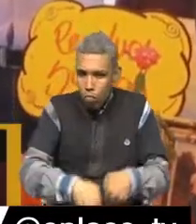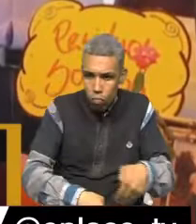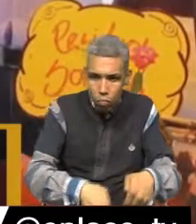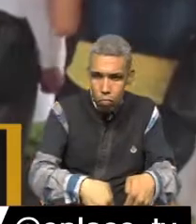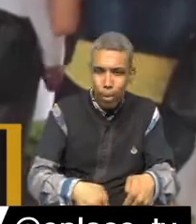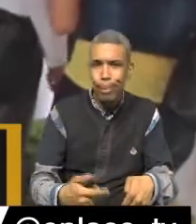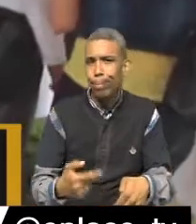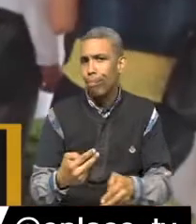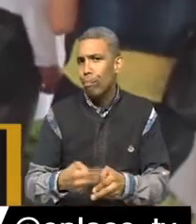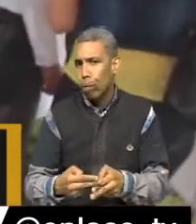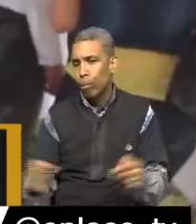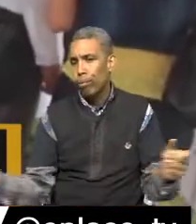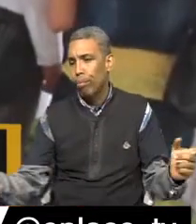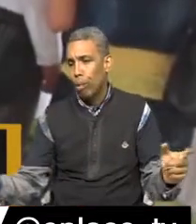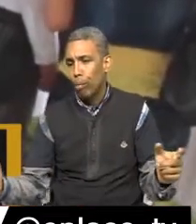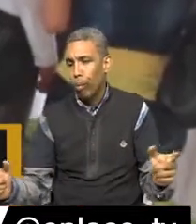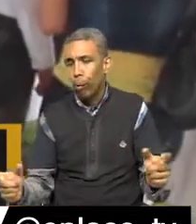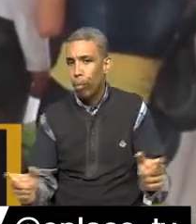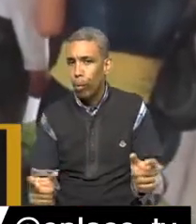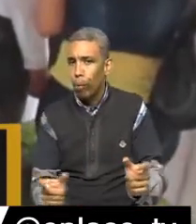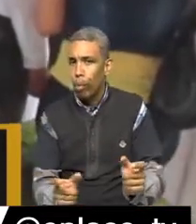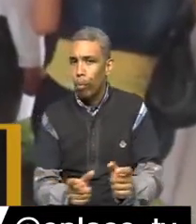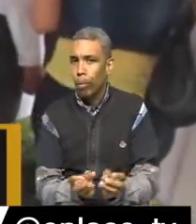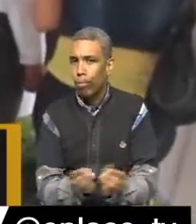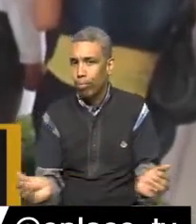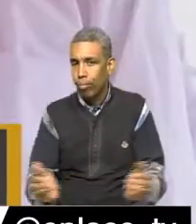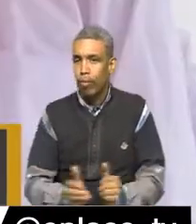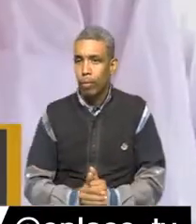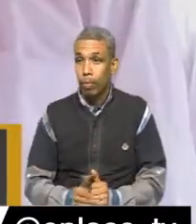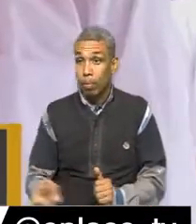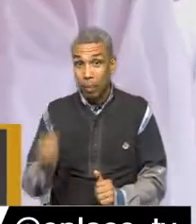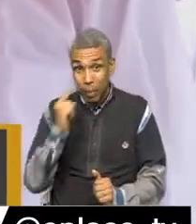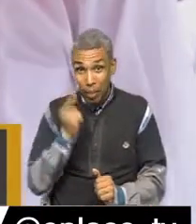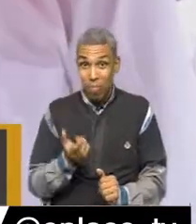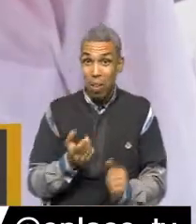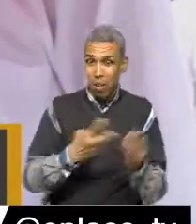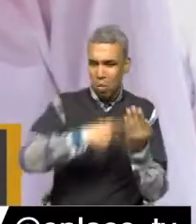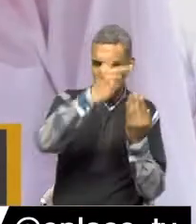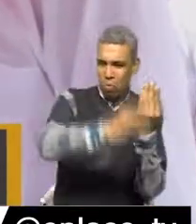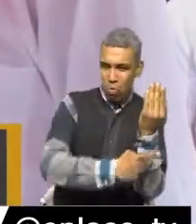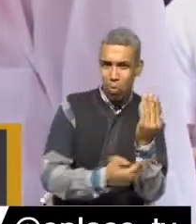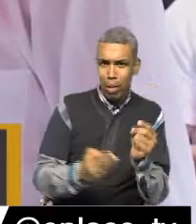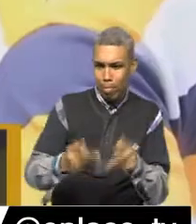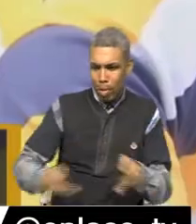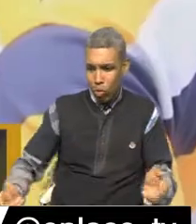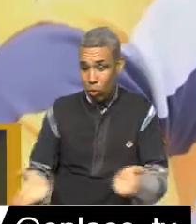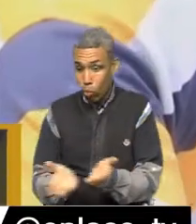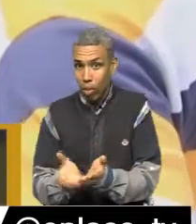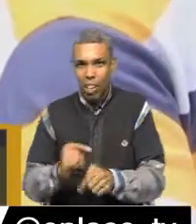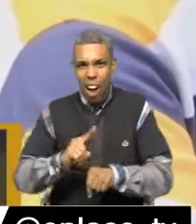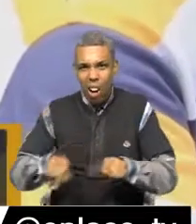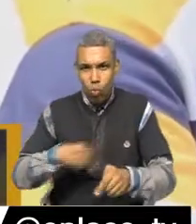la exposición de sus proyectos ambientales escolares. Algunos ya son cultivadores en granjas agroecológicas y otros